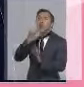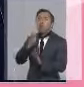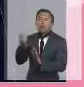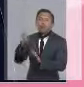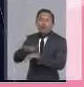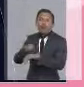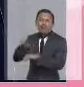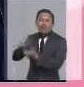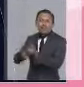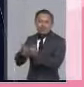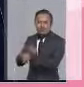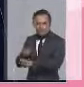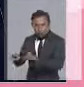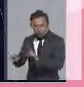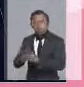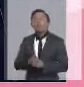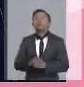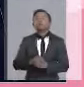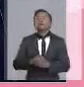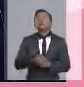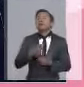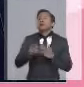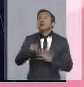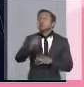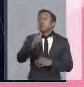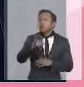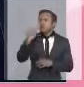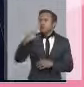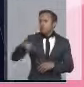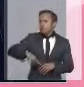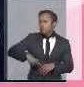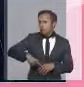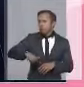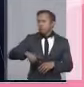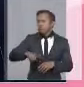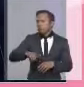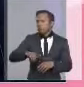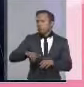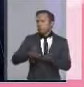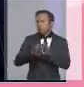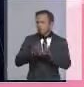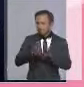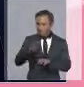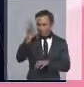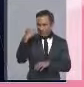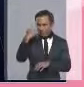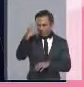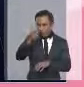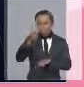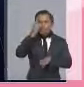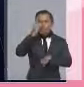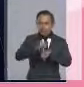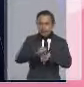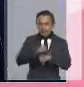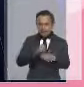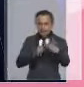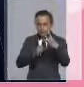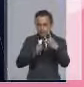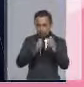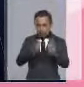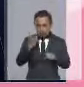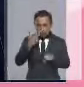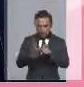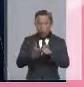este gobierno del que usted formó parte tan centralmente, como lo decíamos, en 3 secretarías, cuando la corrupción pasó a ser uno de